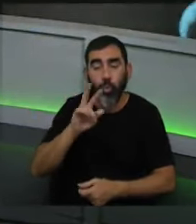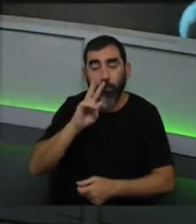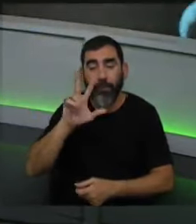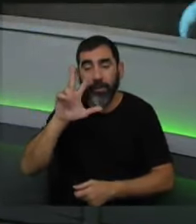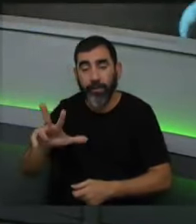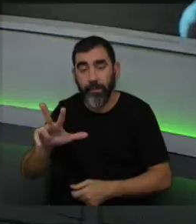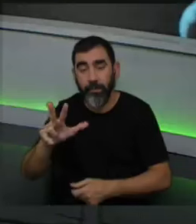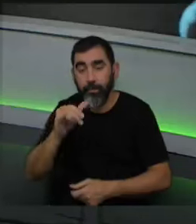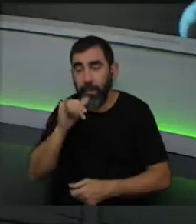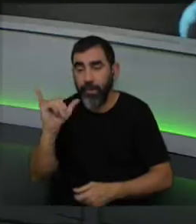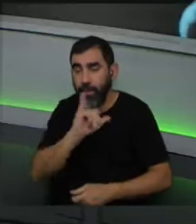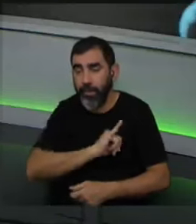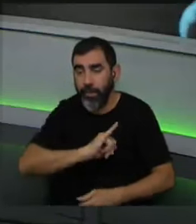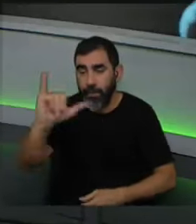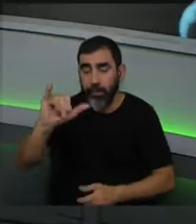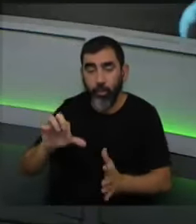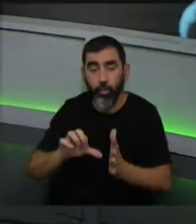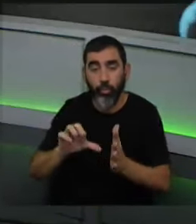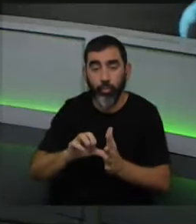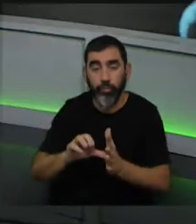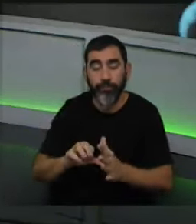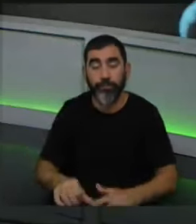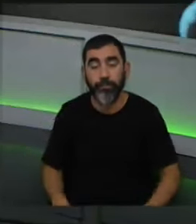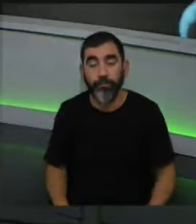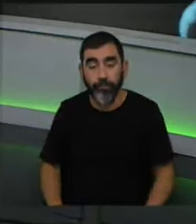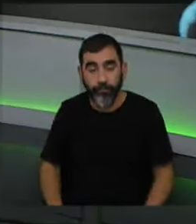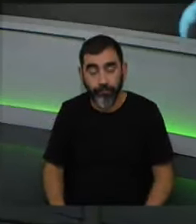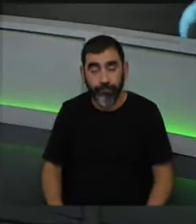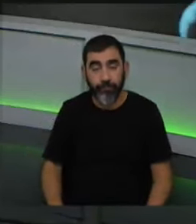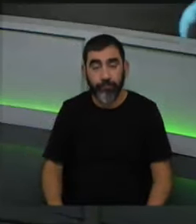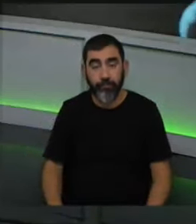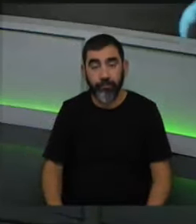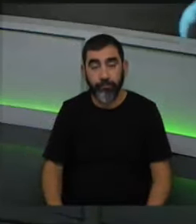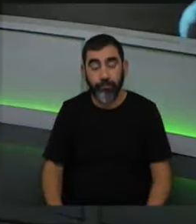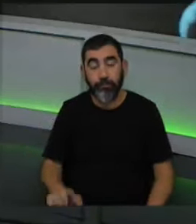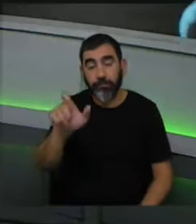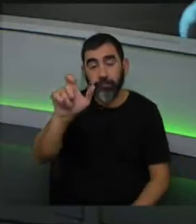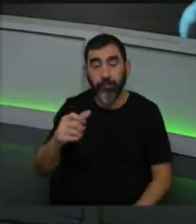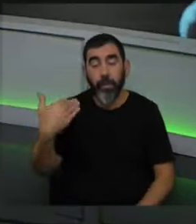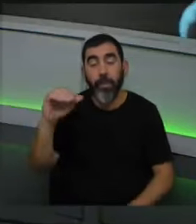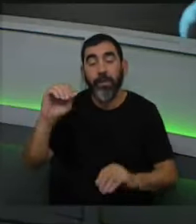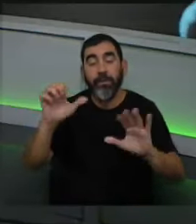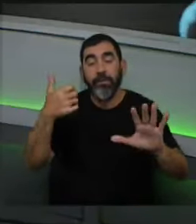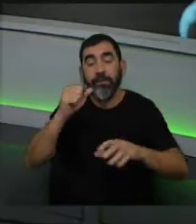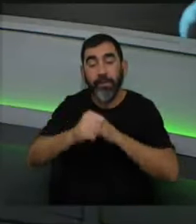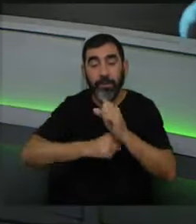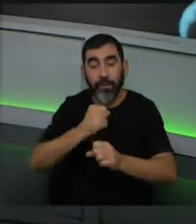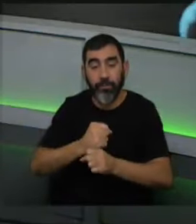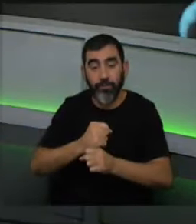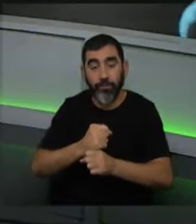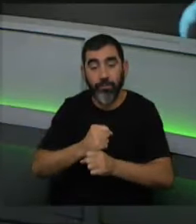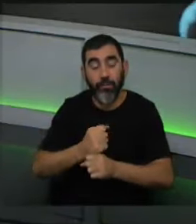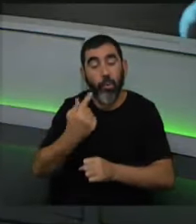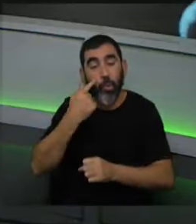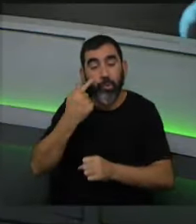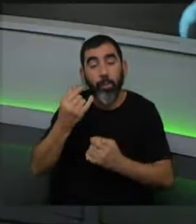2023 la línea el sistema para el abordaje de este tipo de problemáticas para personas de más de 60 años el dato se conoció en el